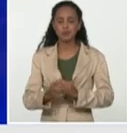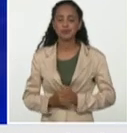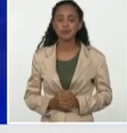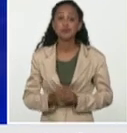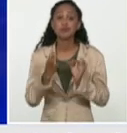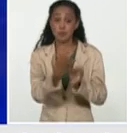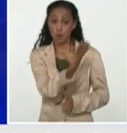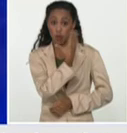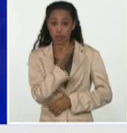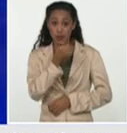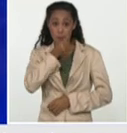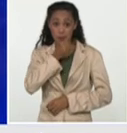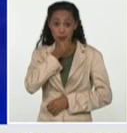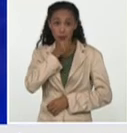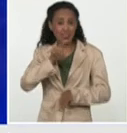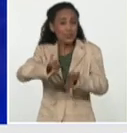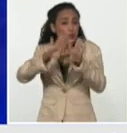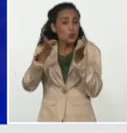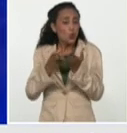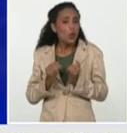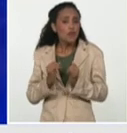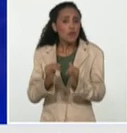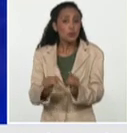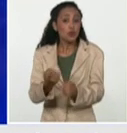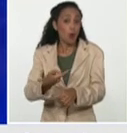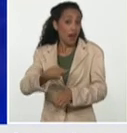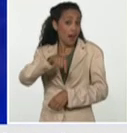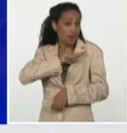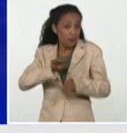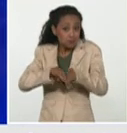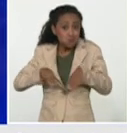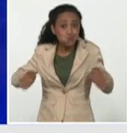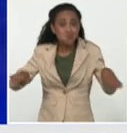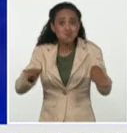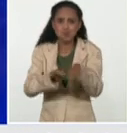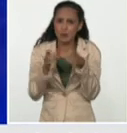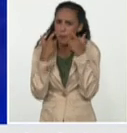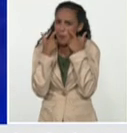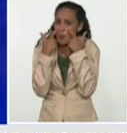la información que se dio ayer en la Mesa Redonda.